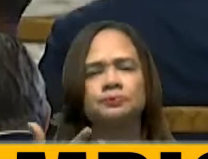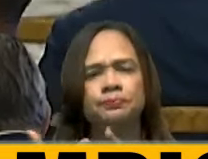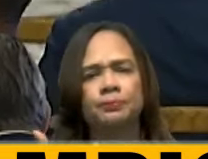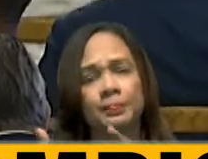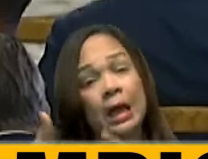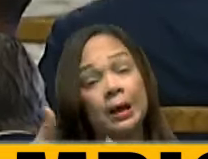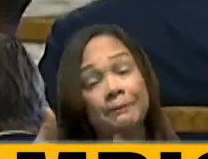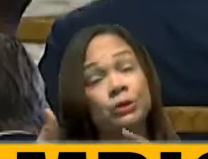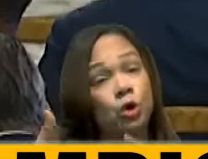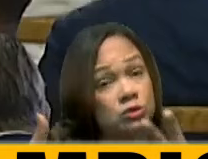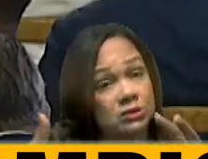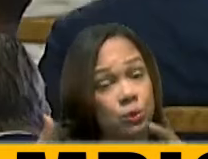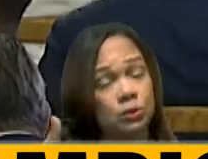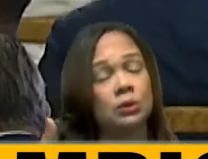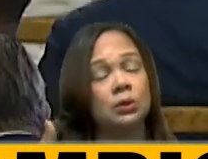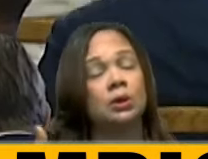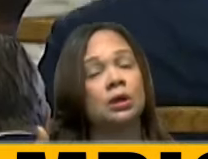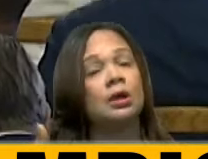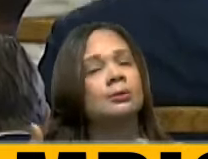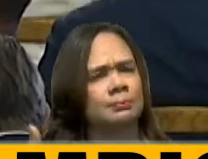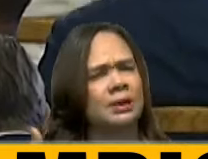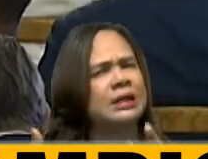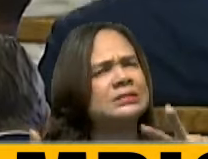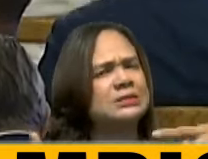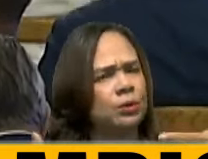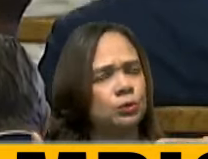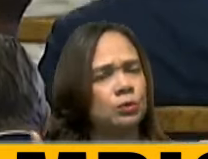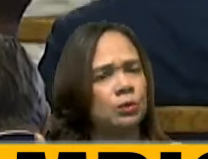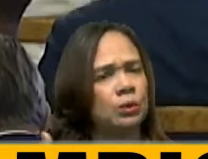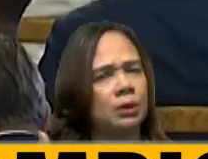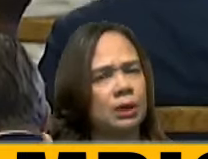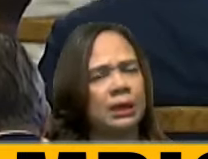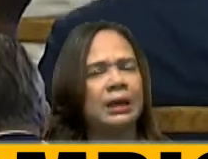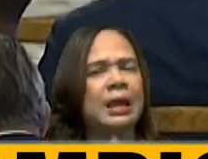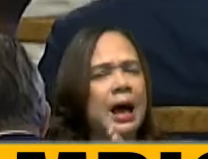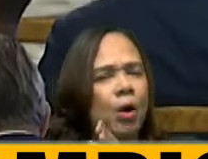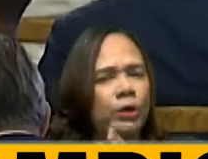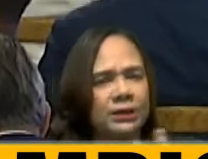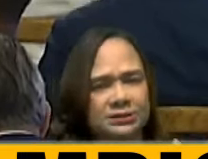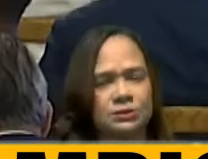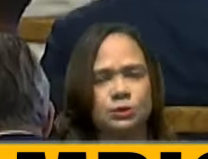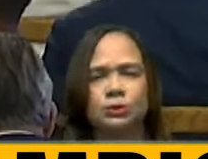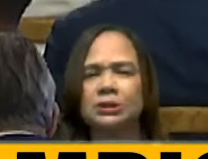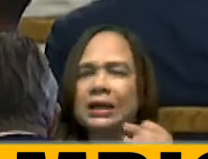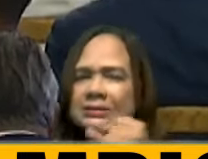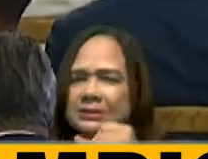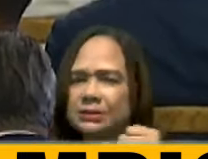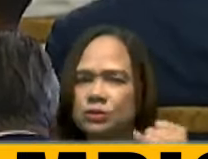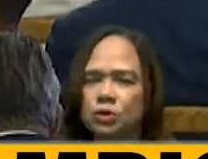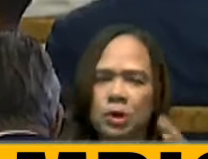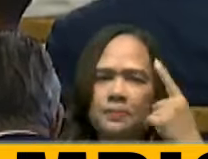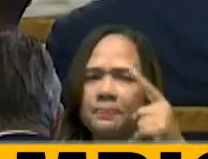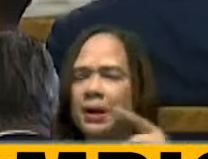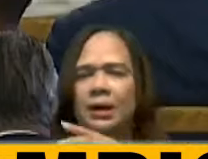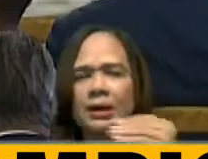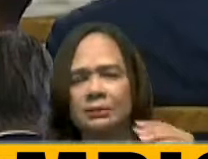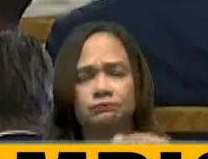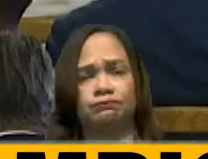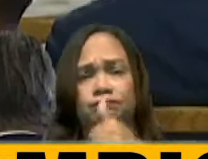reforma de El del estado de las organizaciones del Estado para fundamentalmente